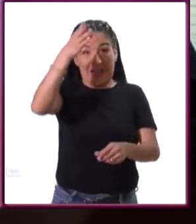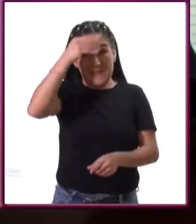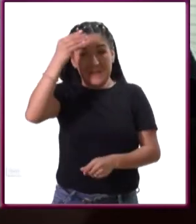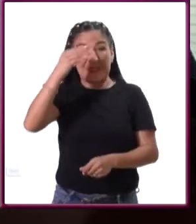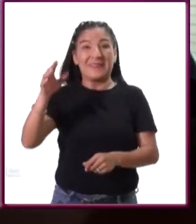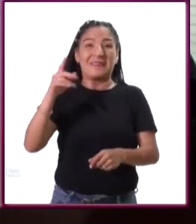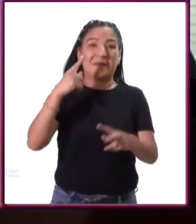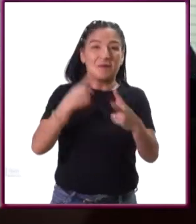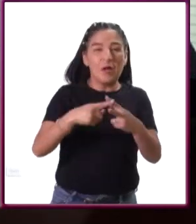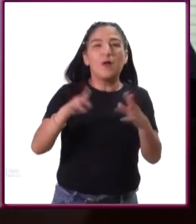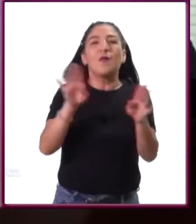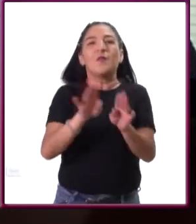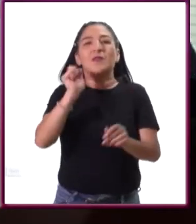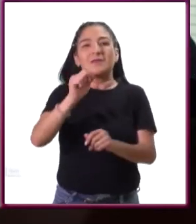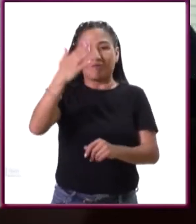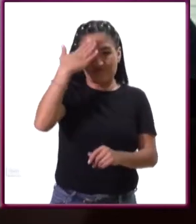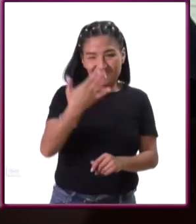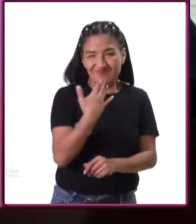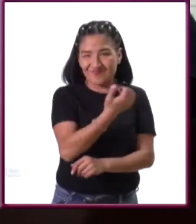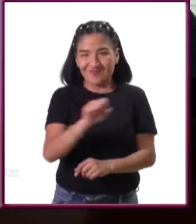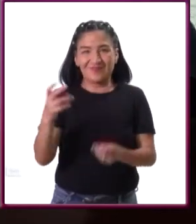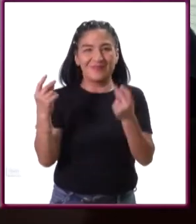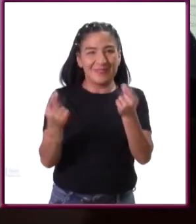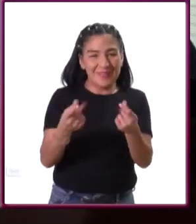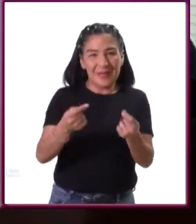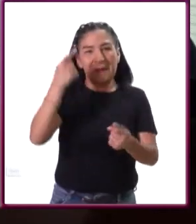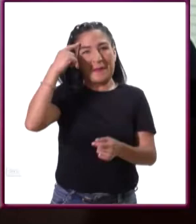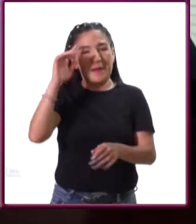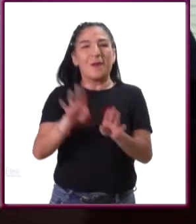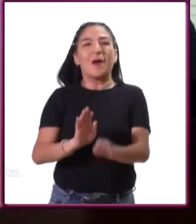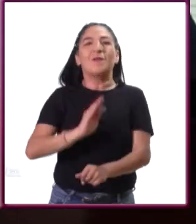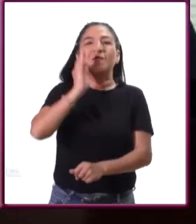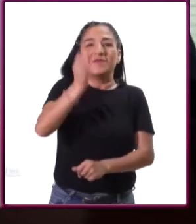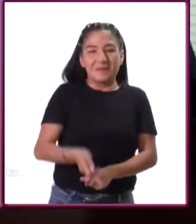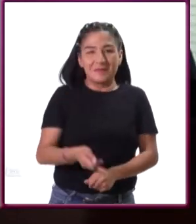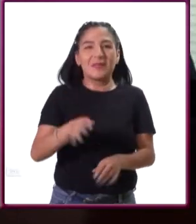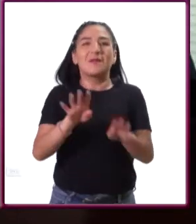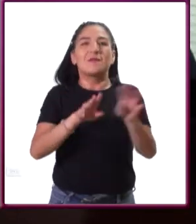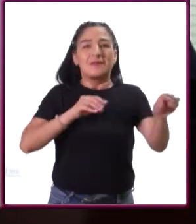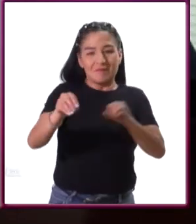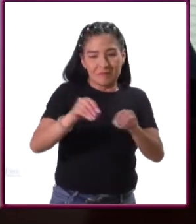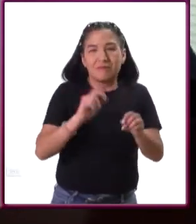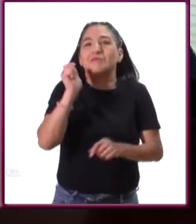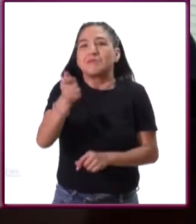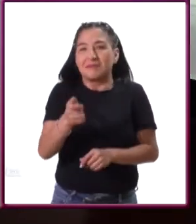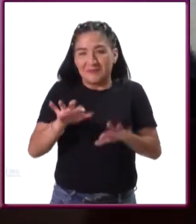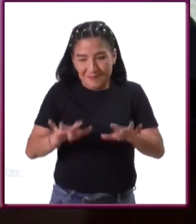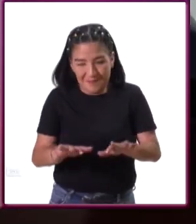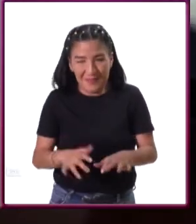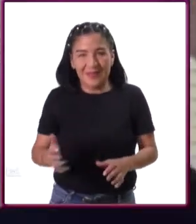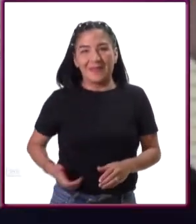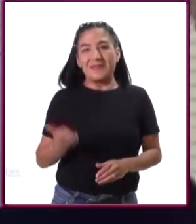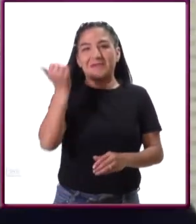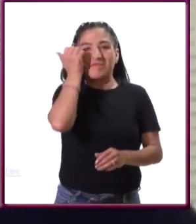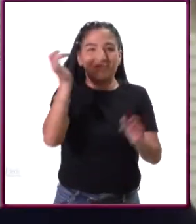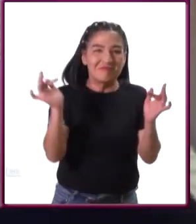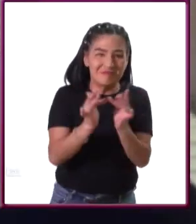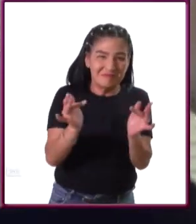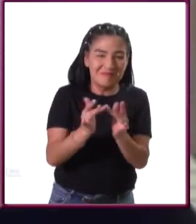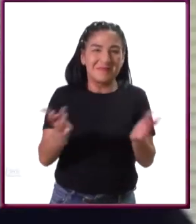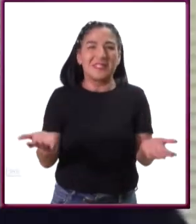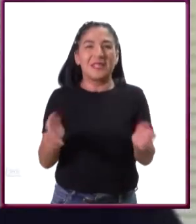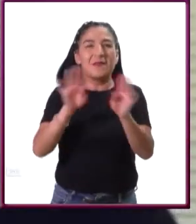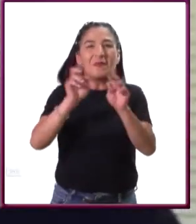de una agilidad mental que nos permite, entre otras cosas, manejar computadoras, teléfonos celulares. Vamos, es una